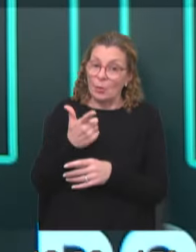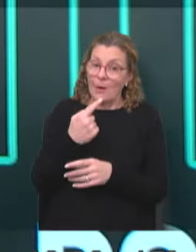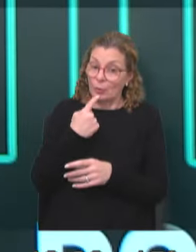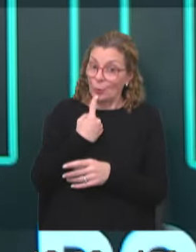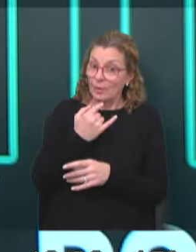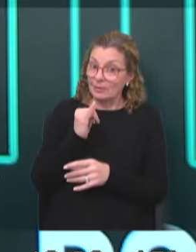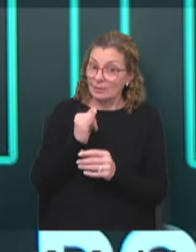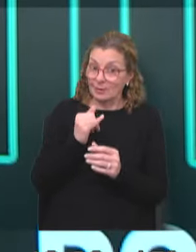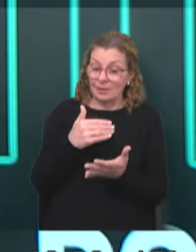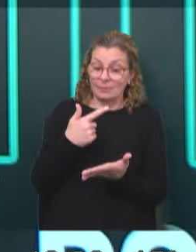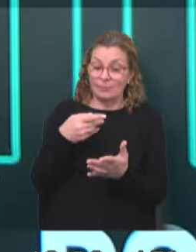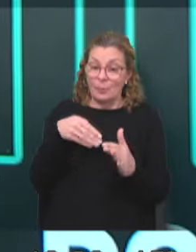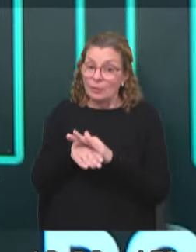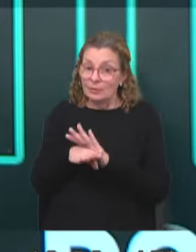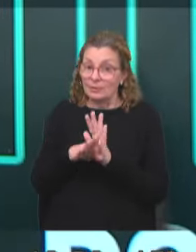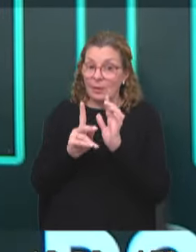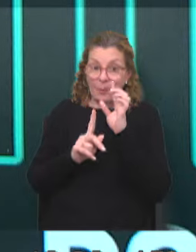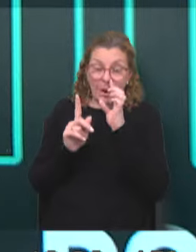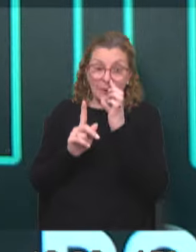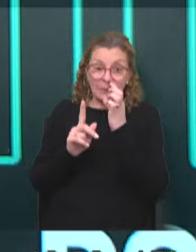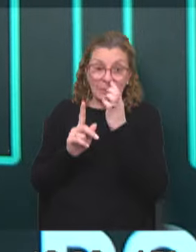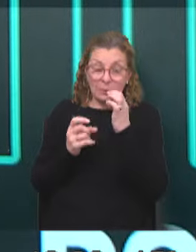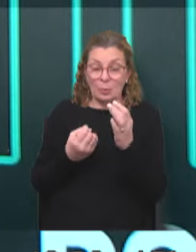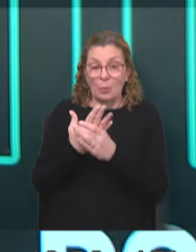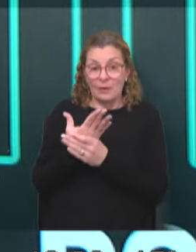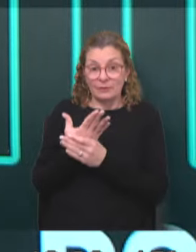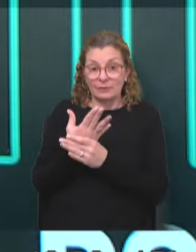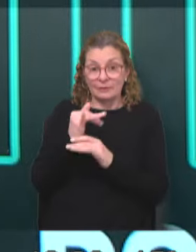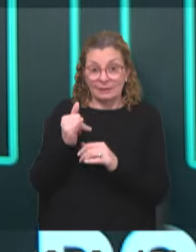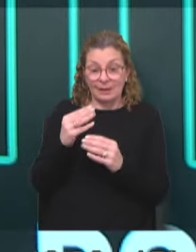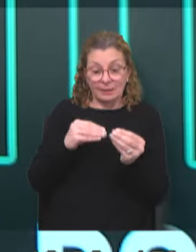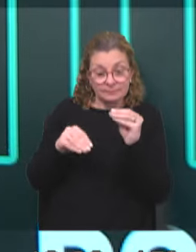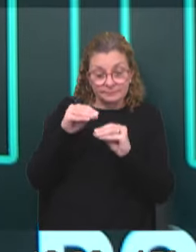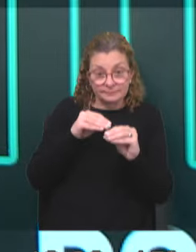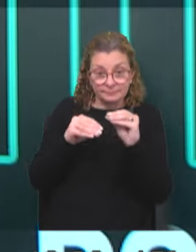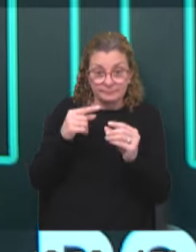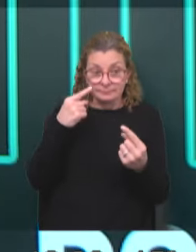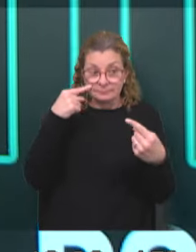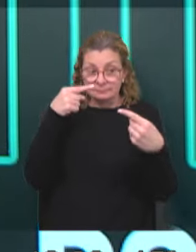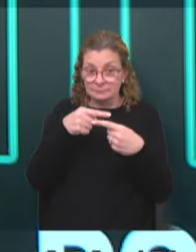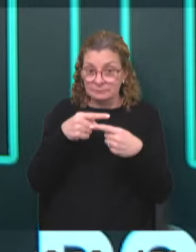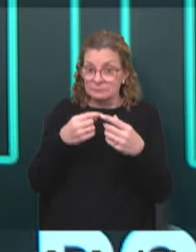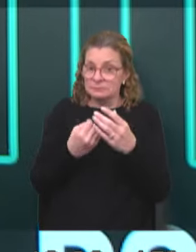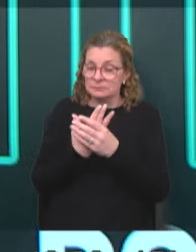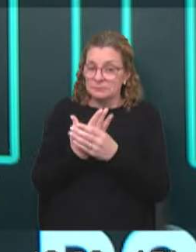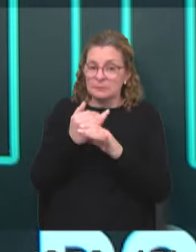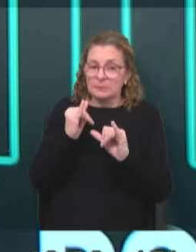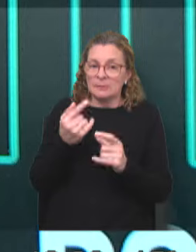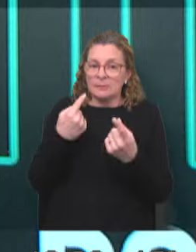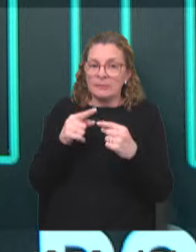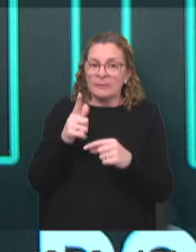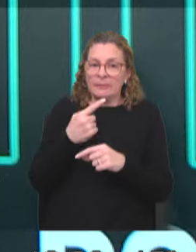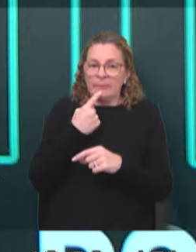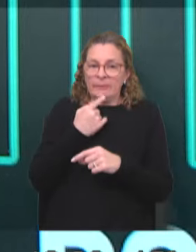está poniéndose como algo novedoso a lo que se estaba construyendo desafiando lo que se estaba construyendo pero sin